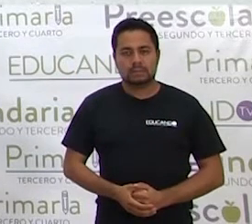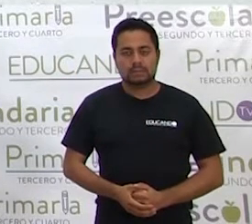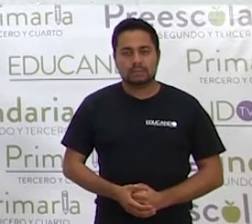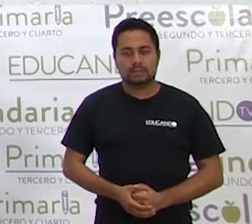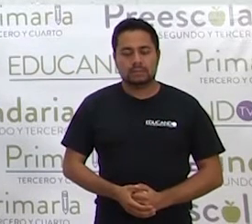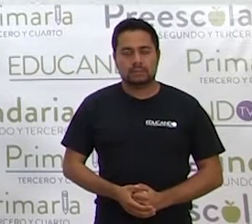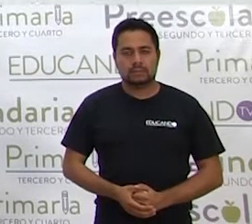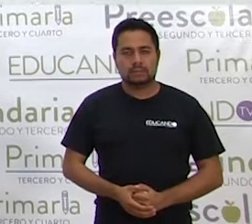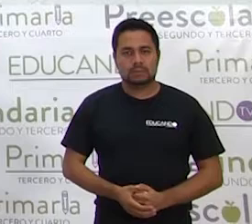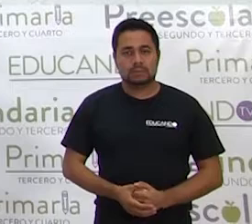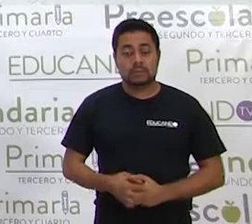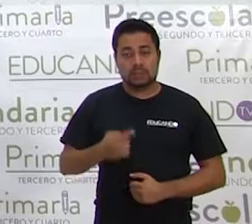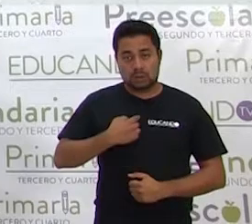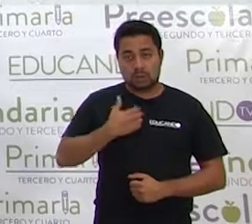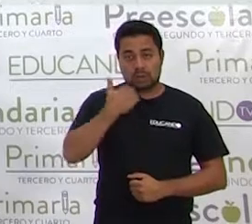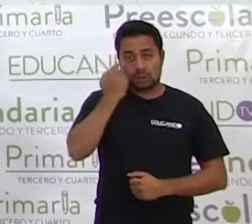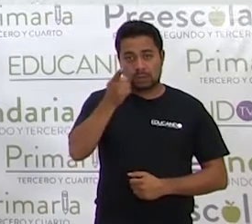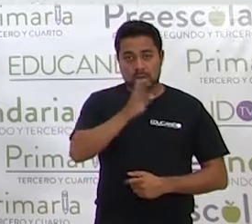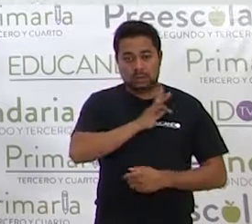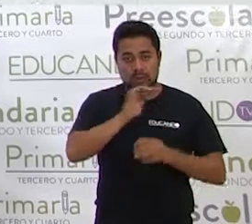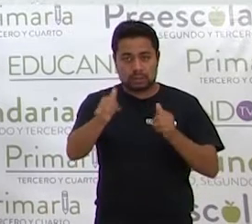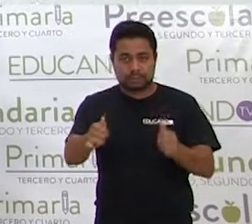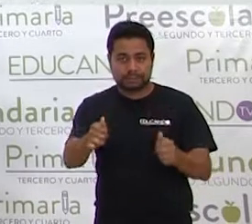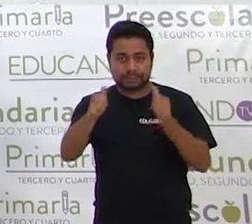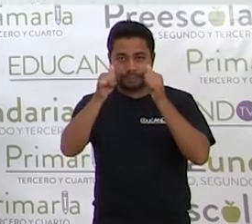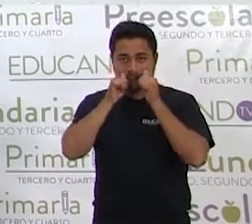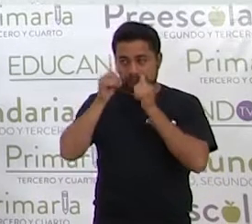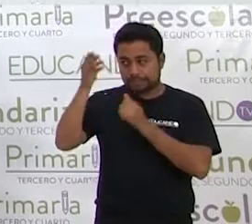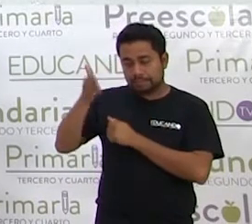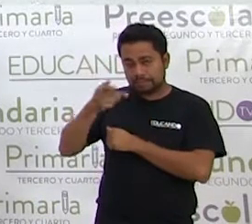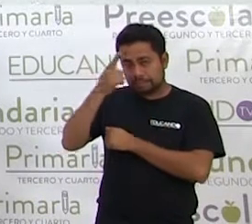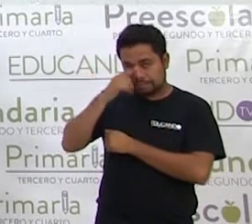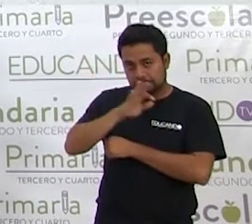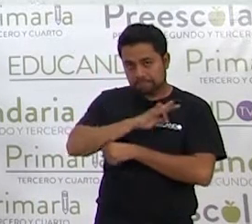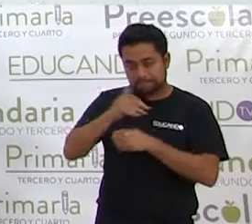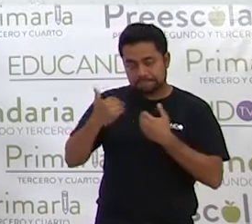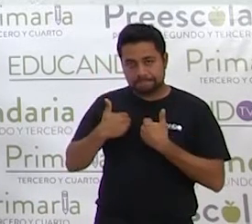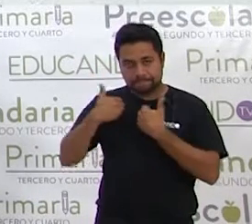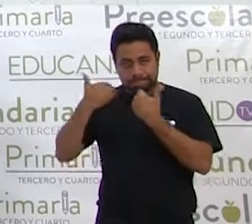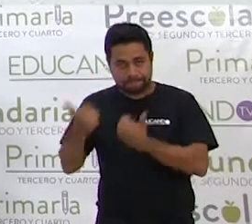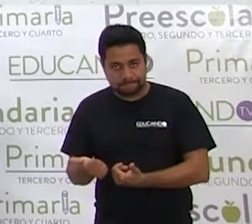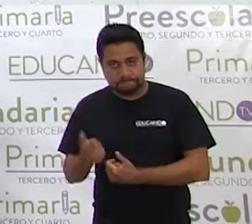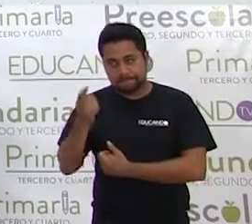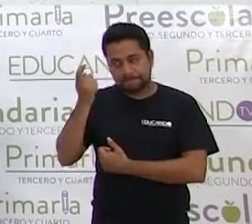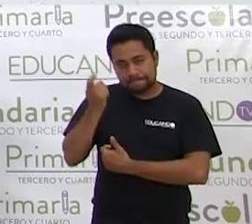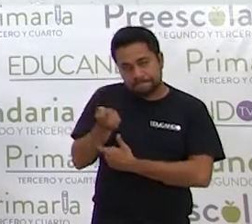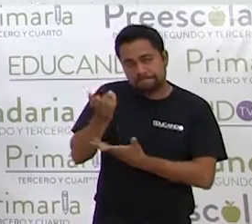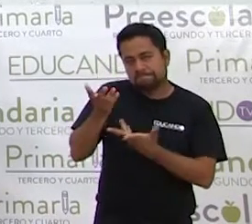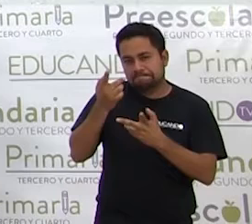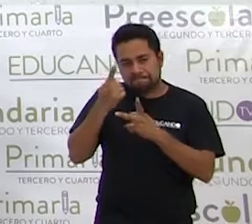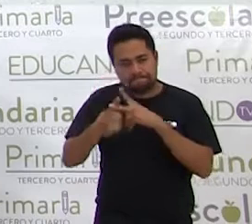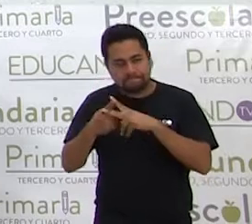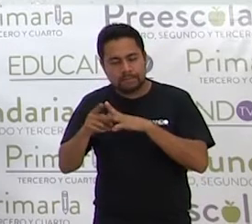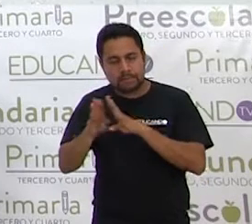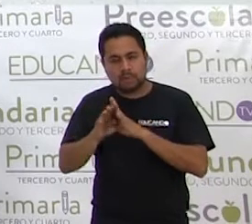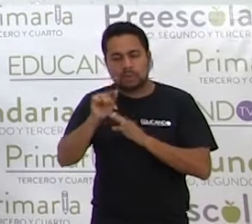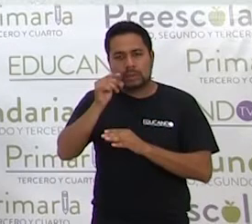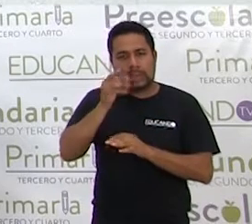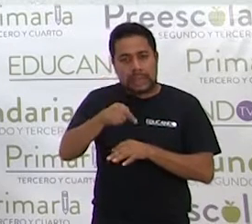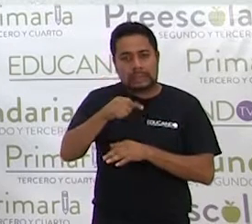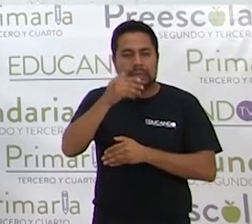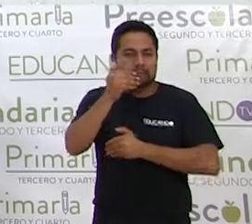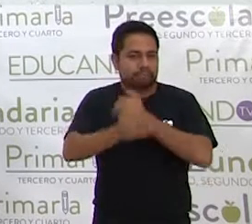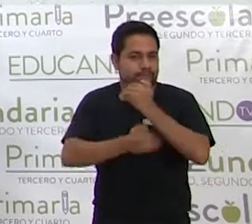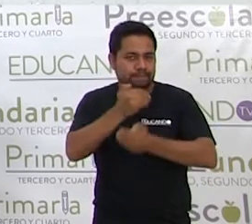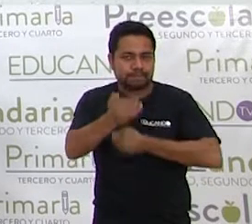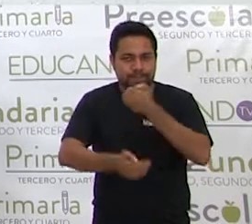quiero que pongan mucha atención para que puedan comprender cómo se resuelve vamos a hacerlo paso por paso